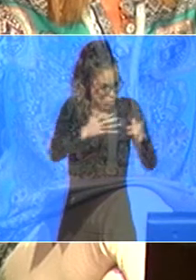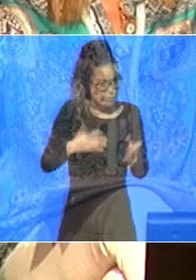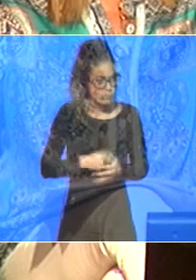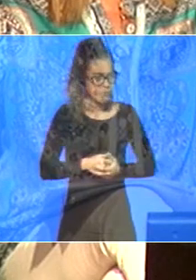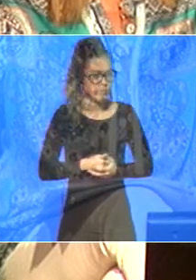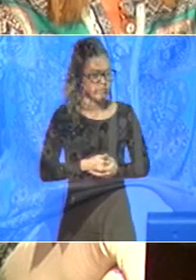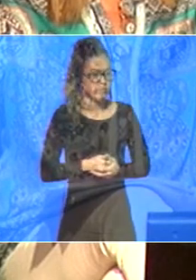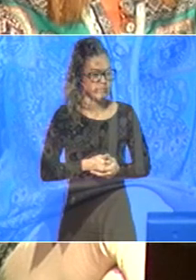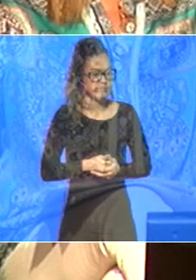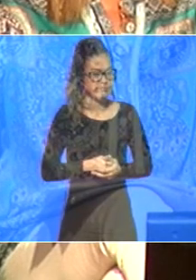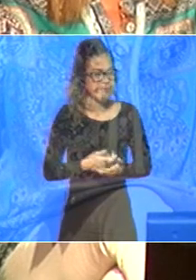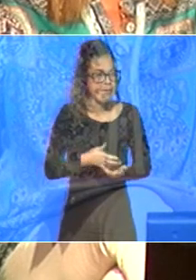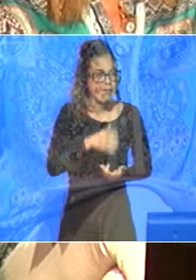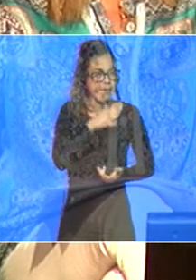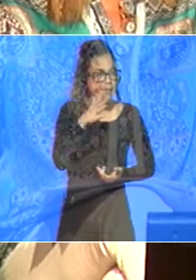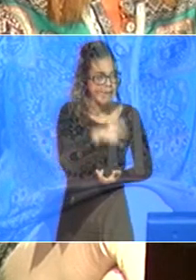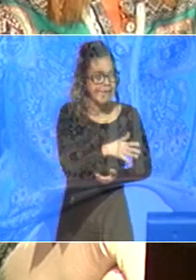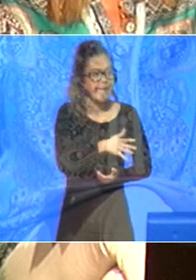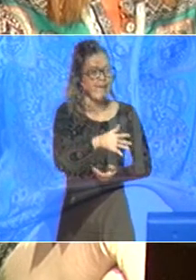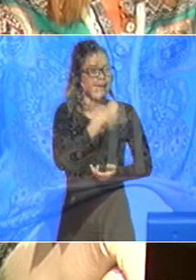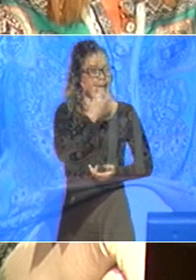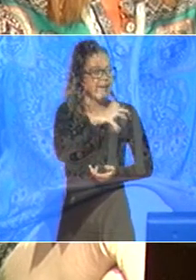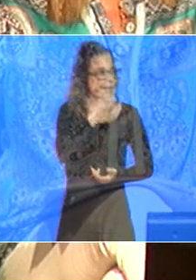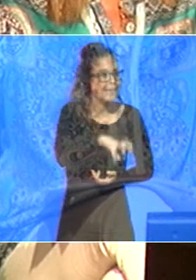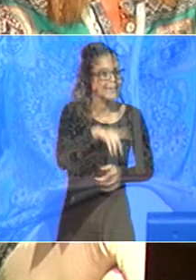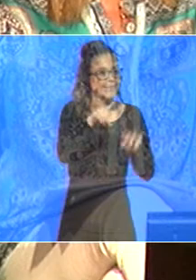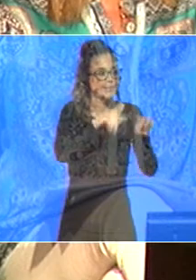kejak, kritikak, jasoin behar dira, zer gaitik ez,